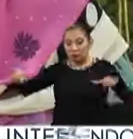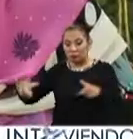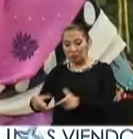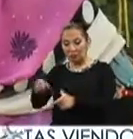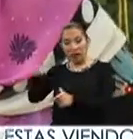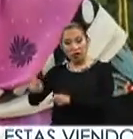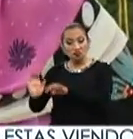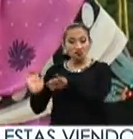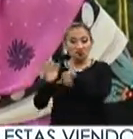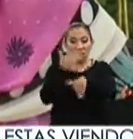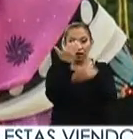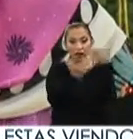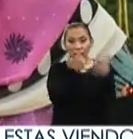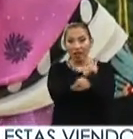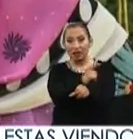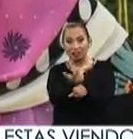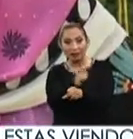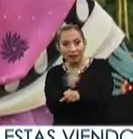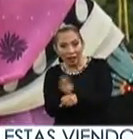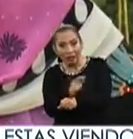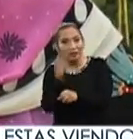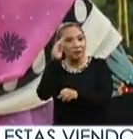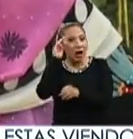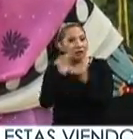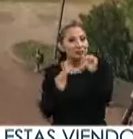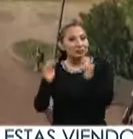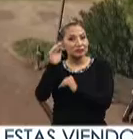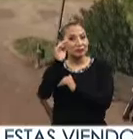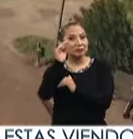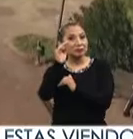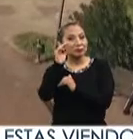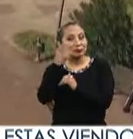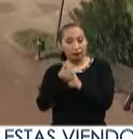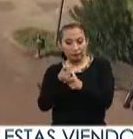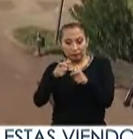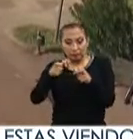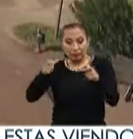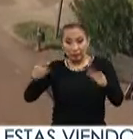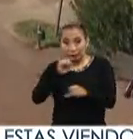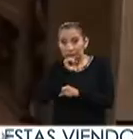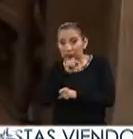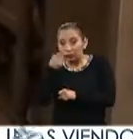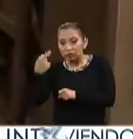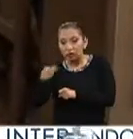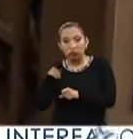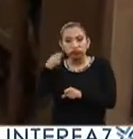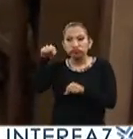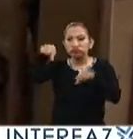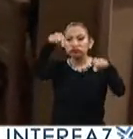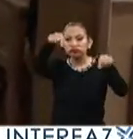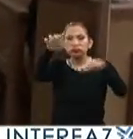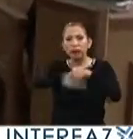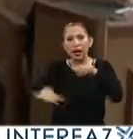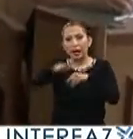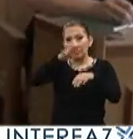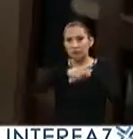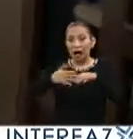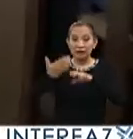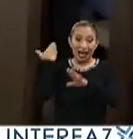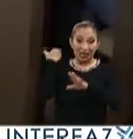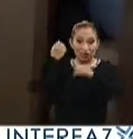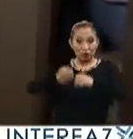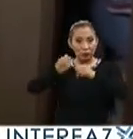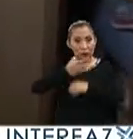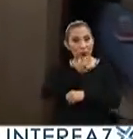hombres que se matriculan a las licenciaturas y maestrías. Han incrementado además su presencia en áreas